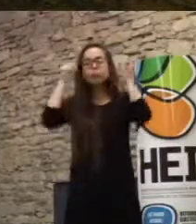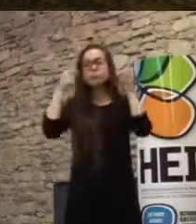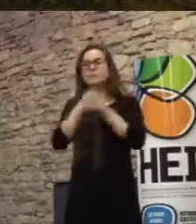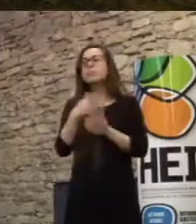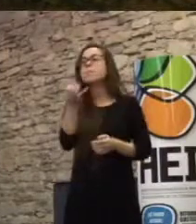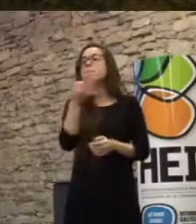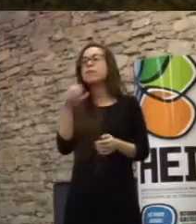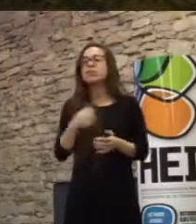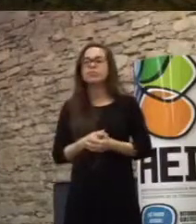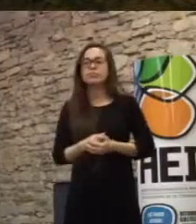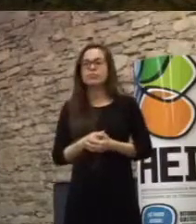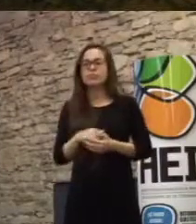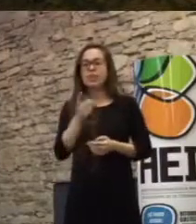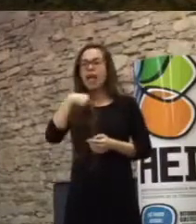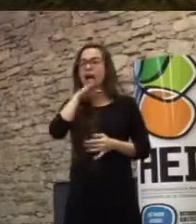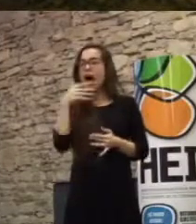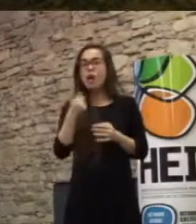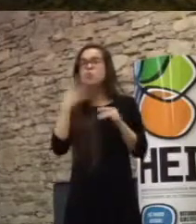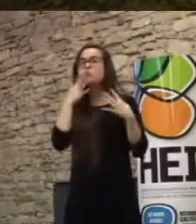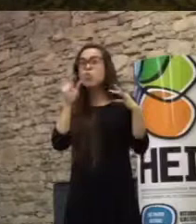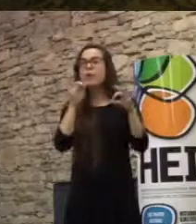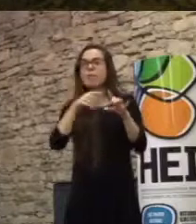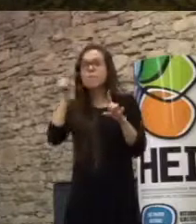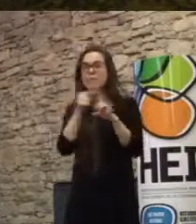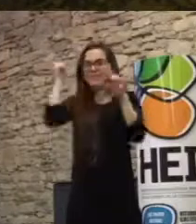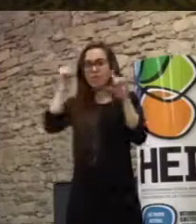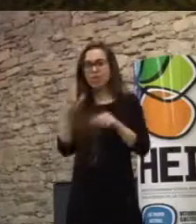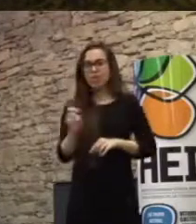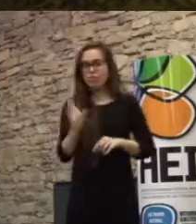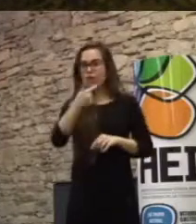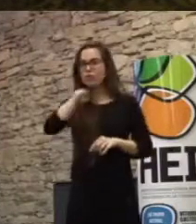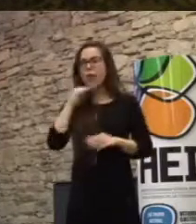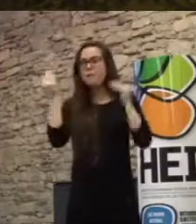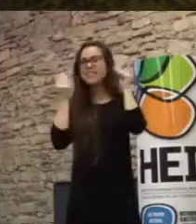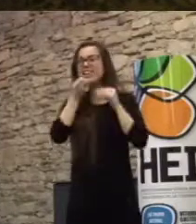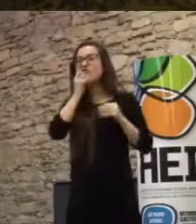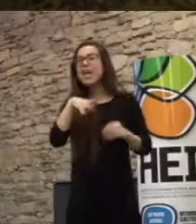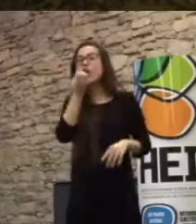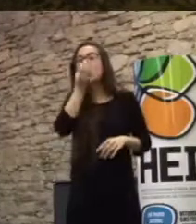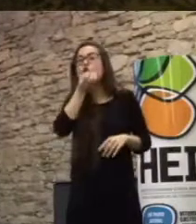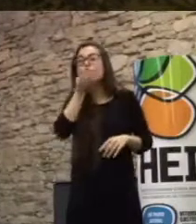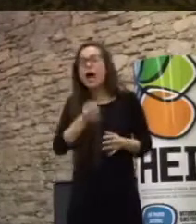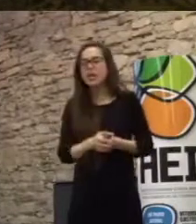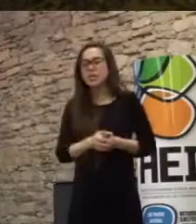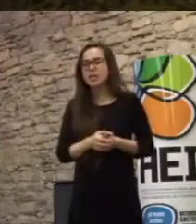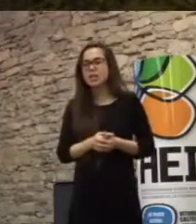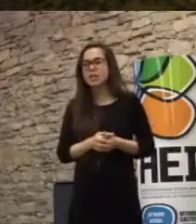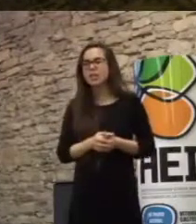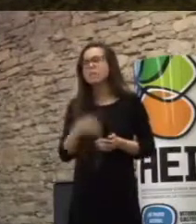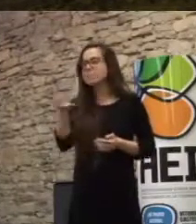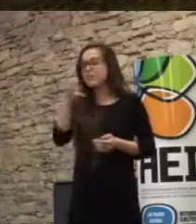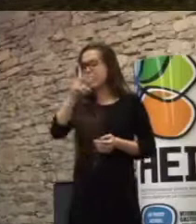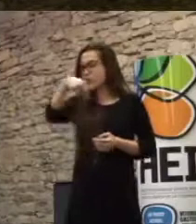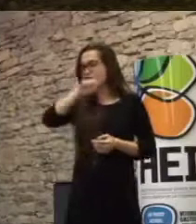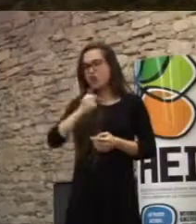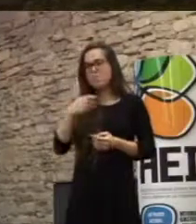cuidado no te pinches quienes a dispensar una rosa perfecto vosotros habéis entendido el mensaje